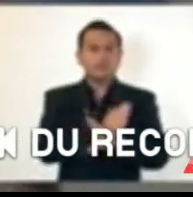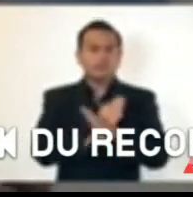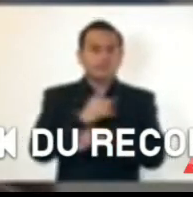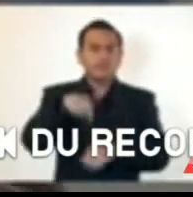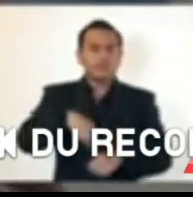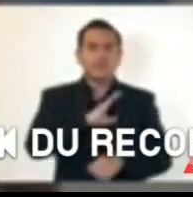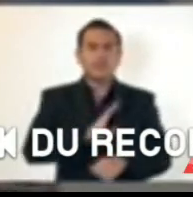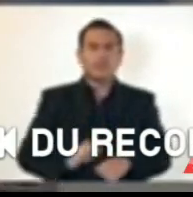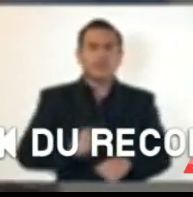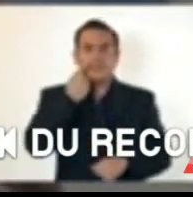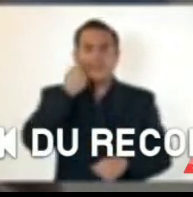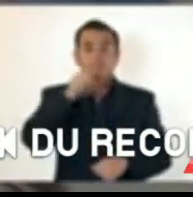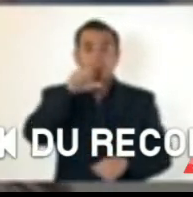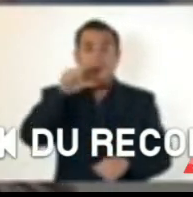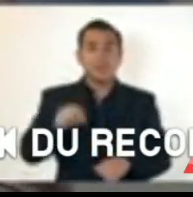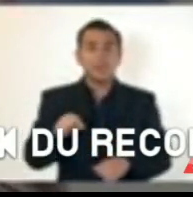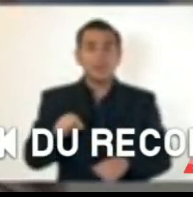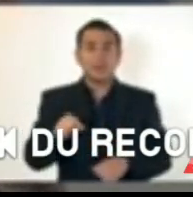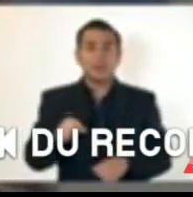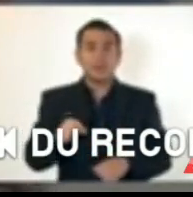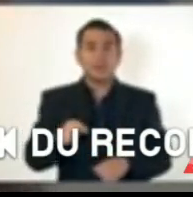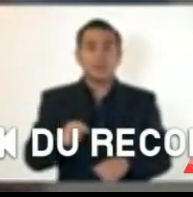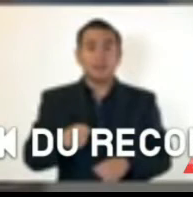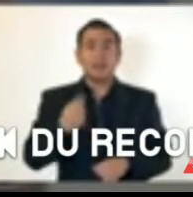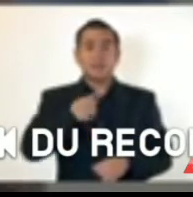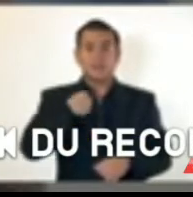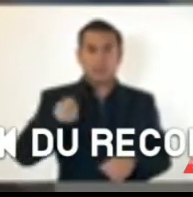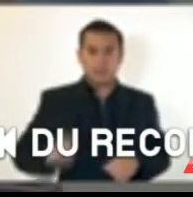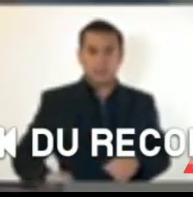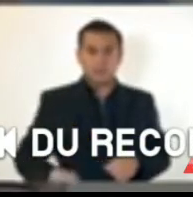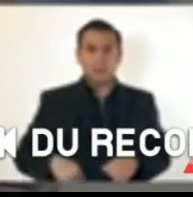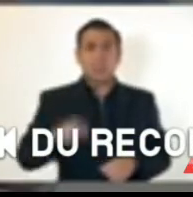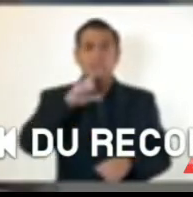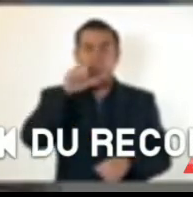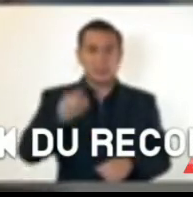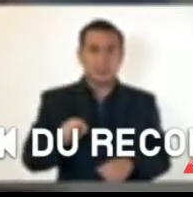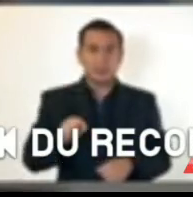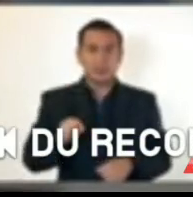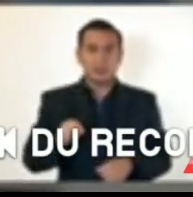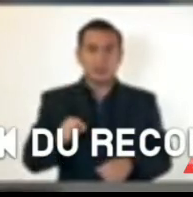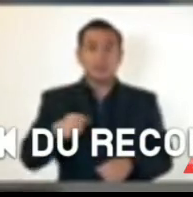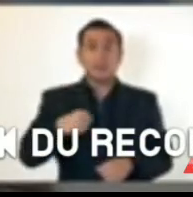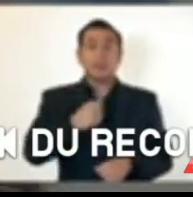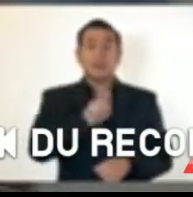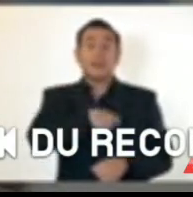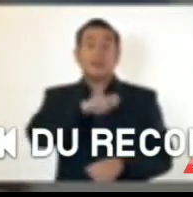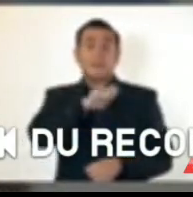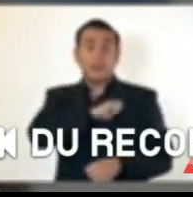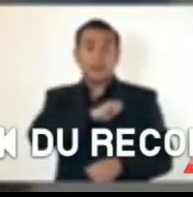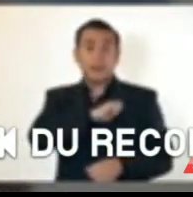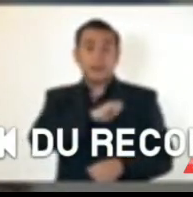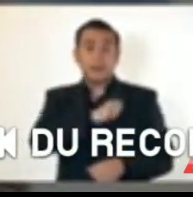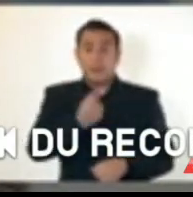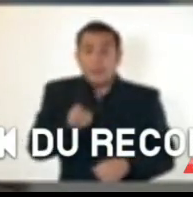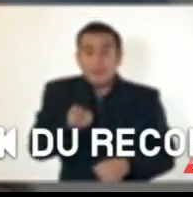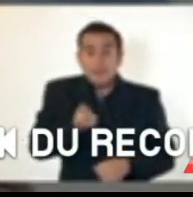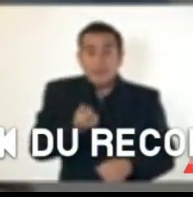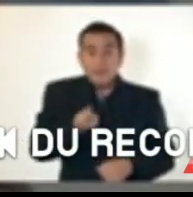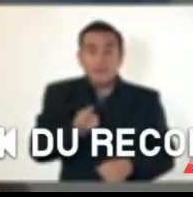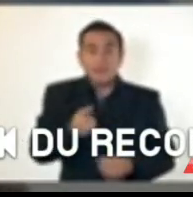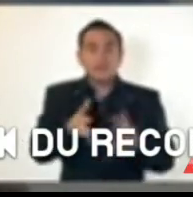Sin embargo, lo vimos en Italia, dijimos, bueno, lo vimos en China, dijimos, está lejos, lo vimos en Italia, dijimos, está lejos, lo vimos en España, ya lo vimos más cerca,